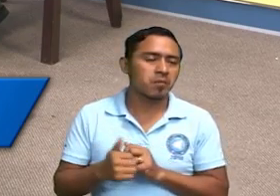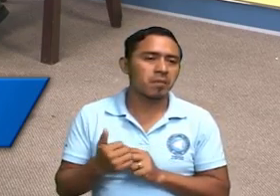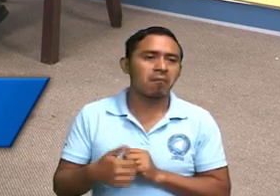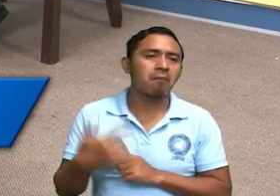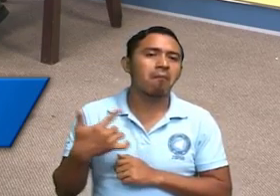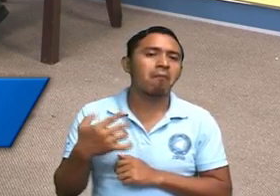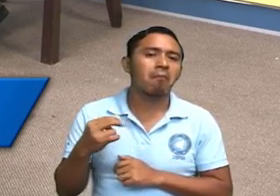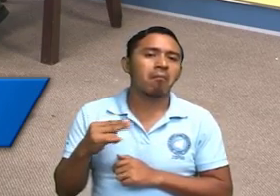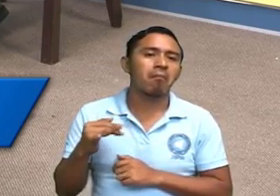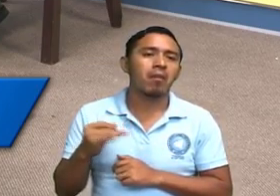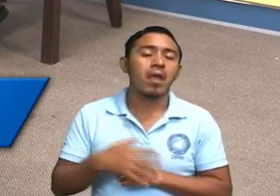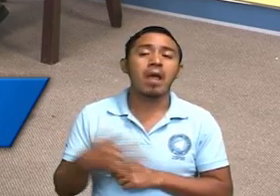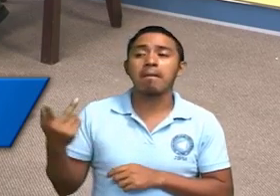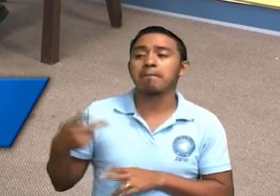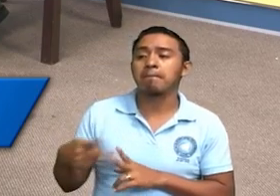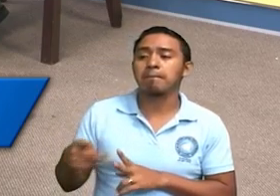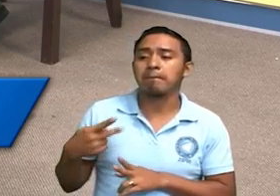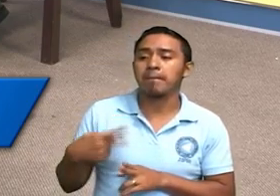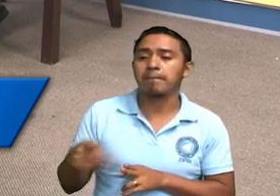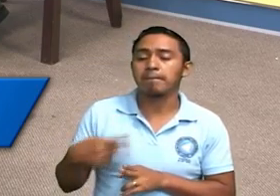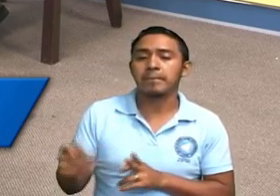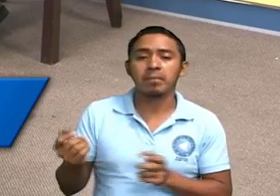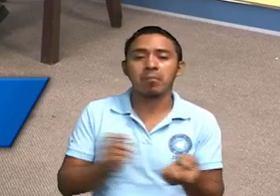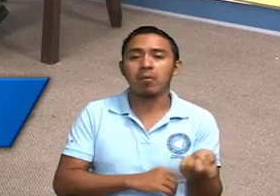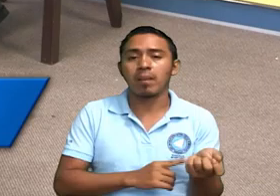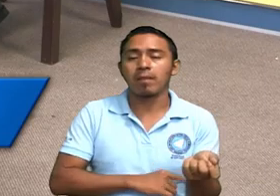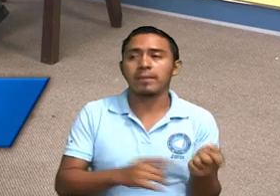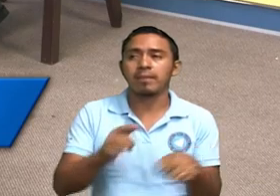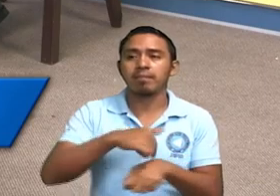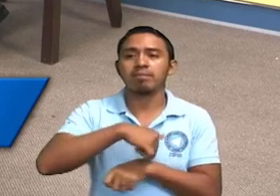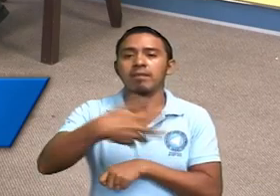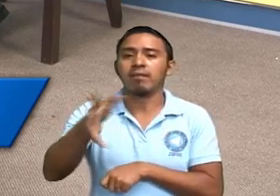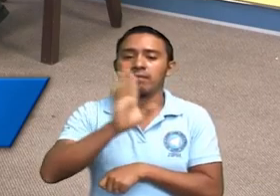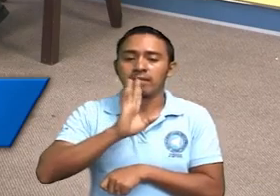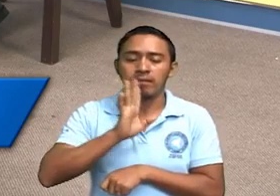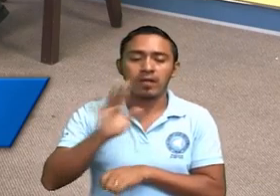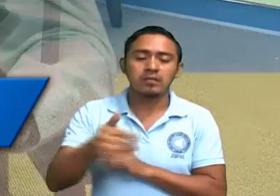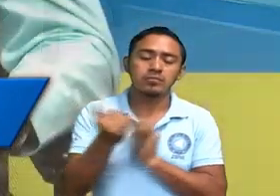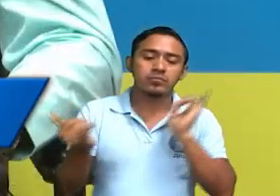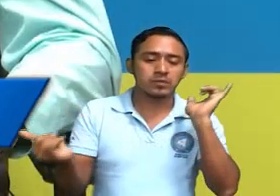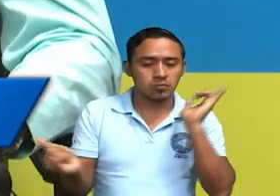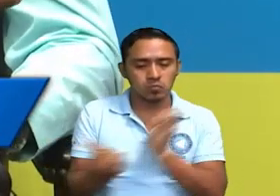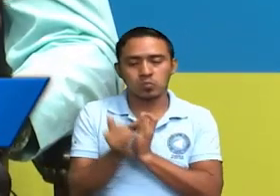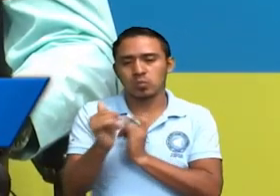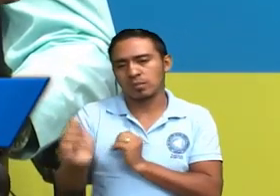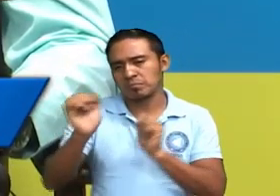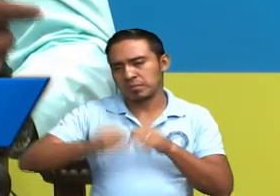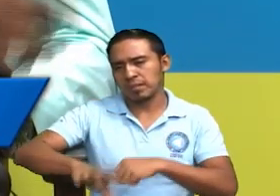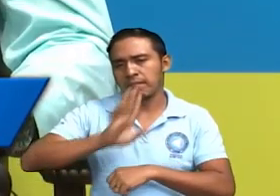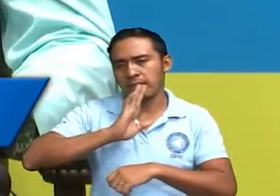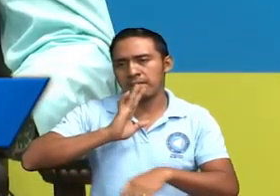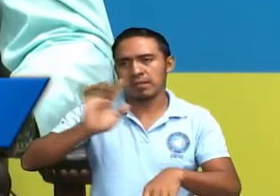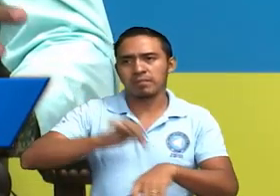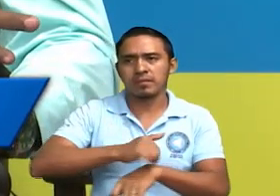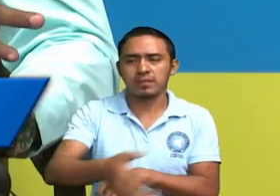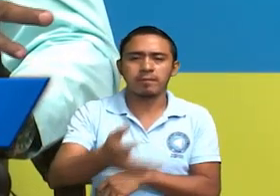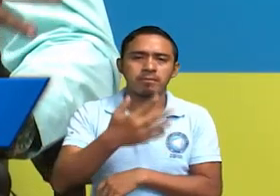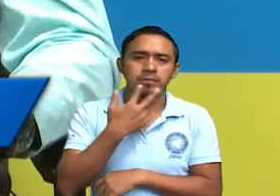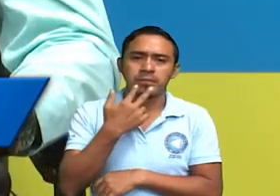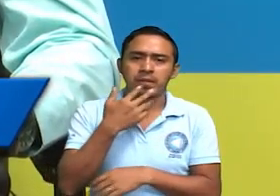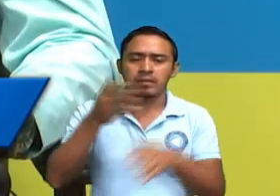como el primo o el hermano habló tarde, entonces él también puede hablar tarde, y no le